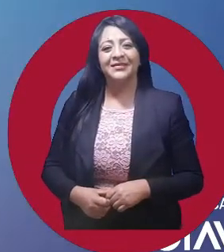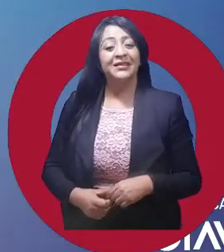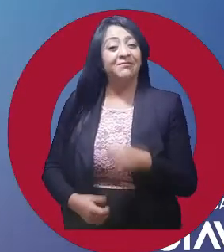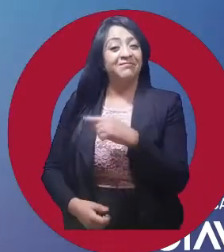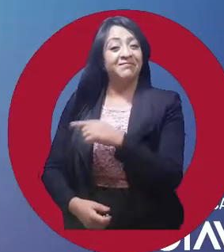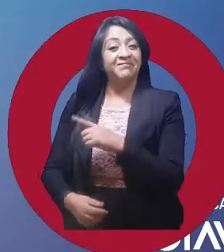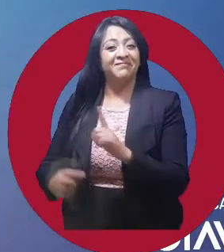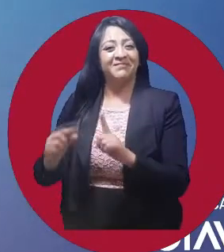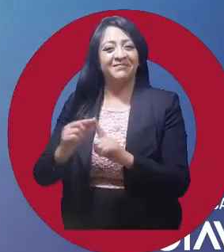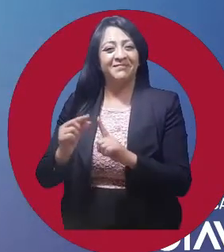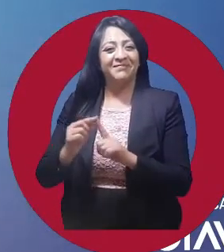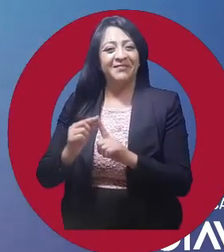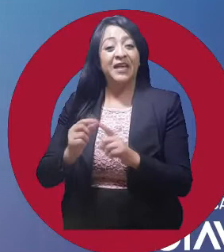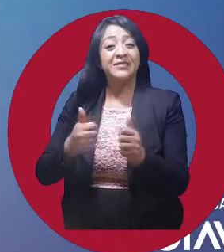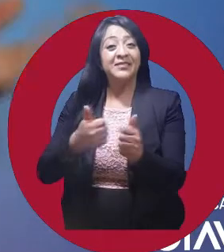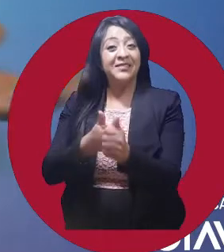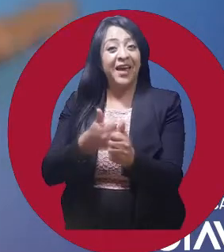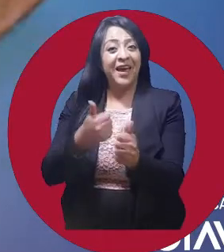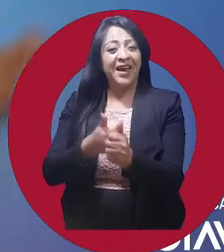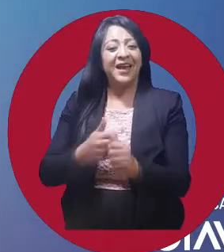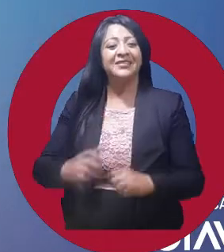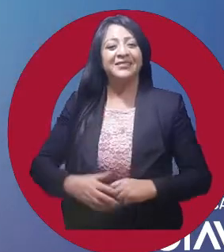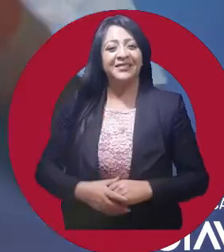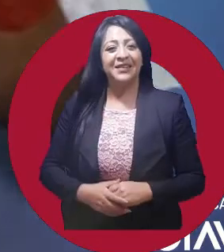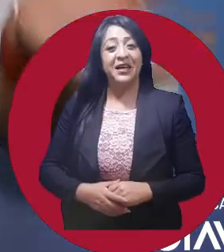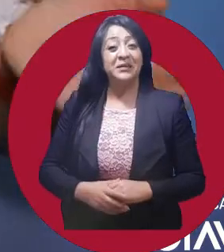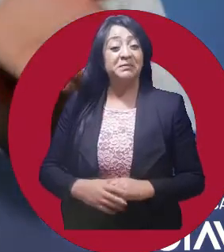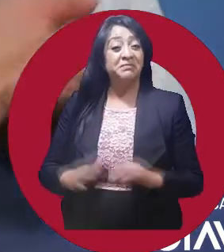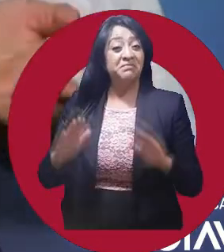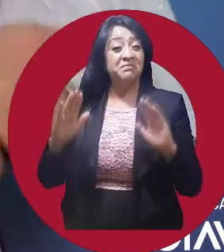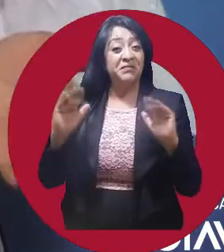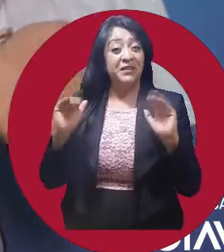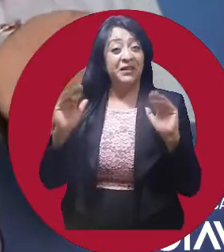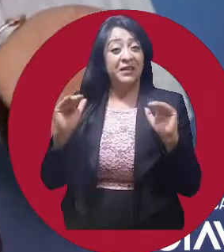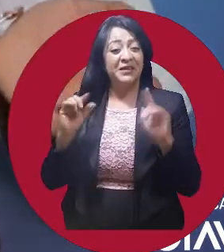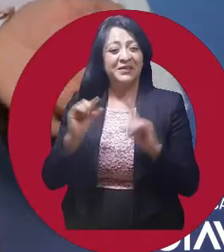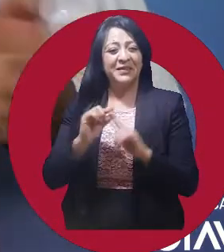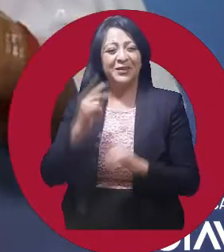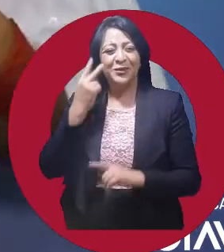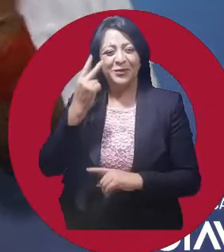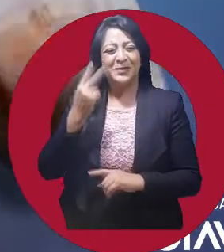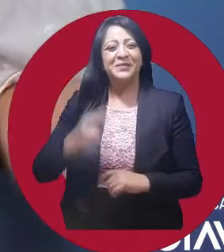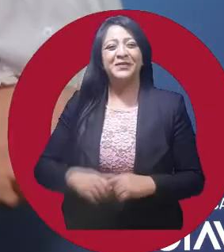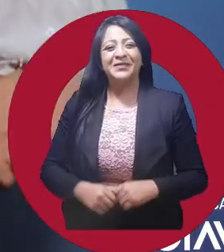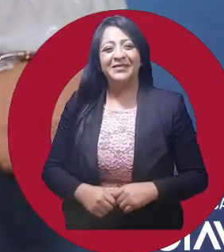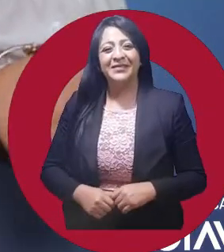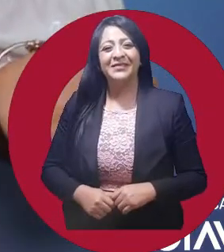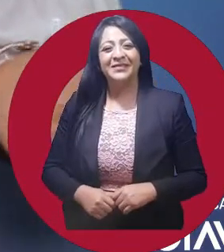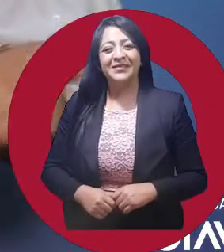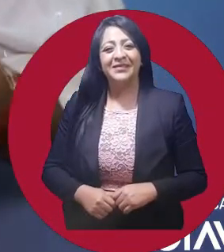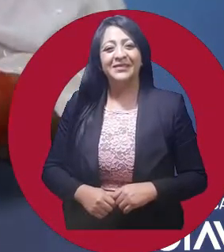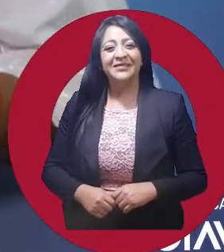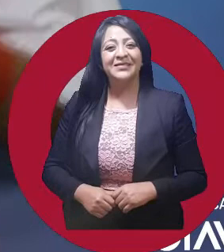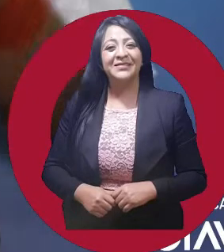Kaimanya. Caimanya, voy cerca. Y para despedirnos, Cayacaman.